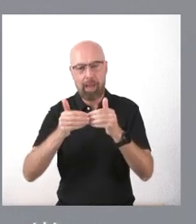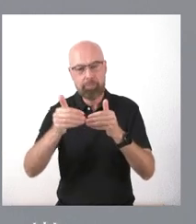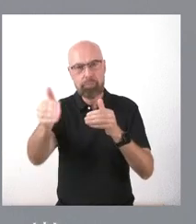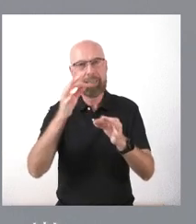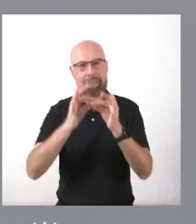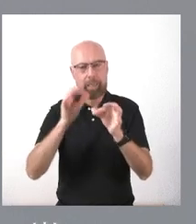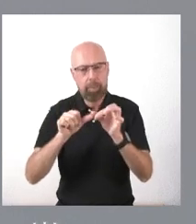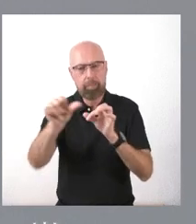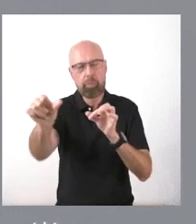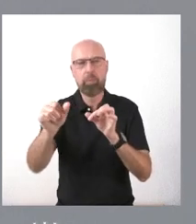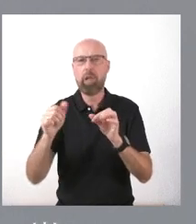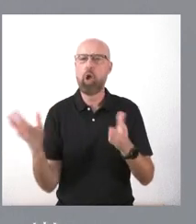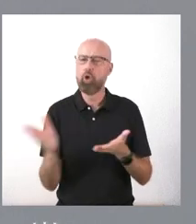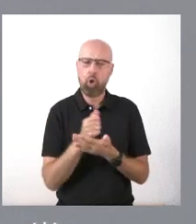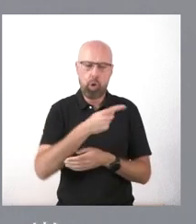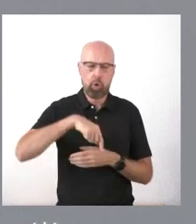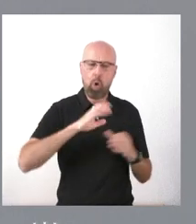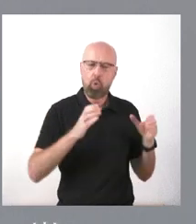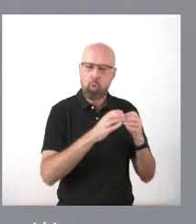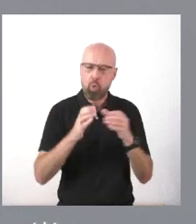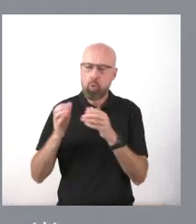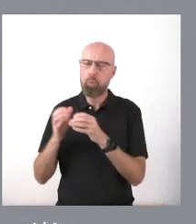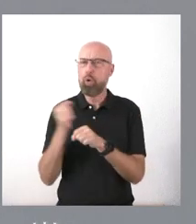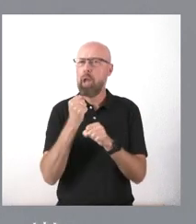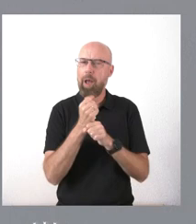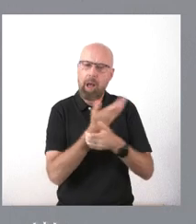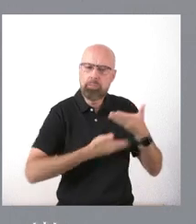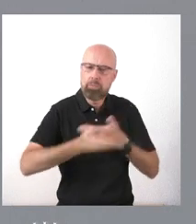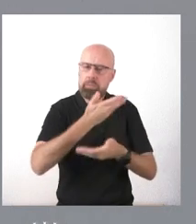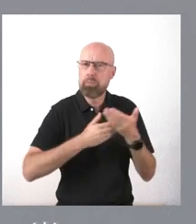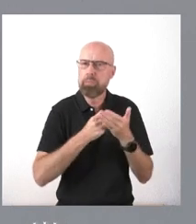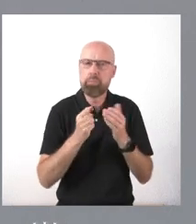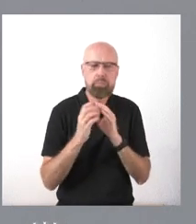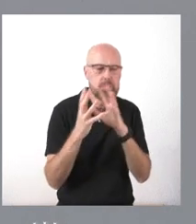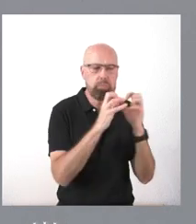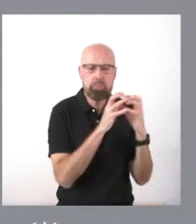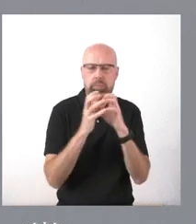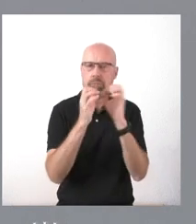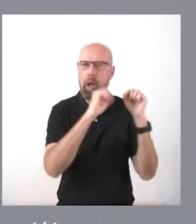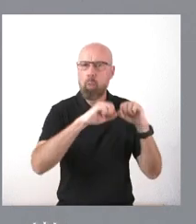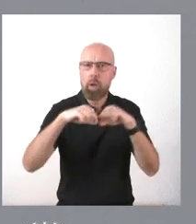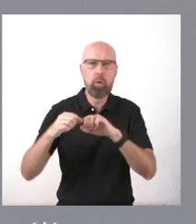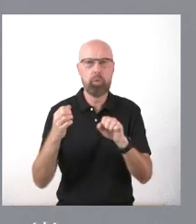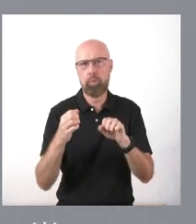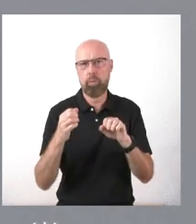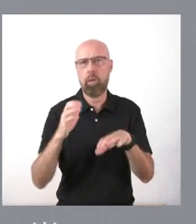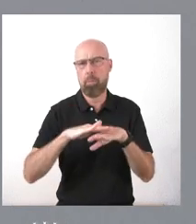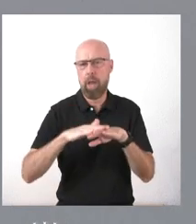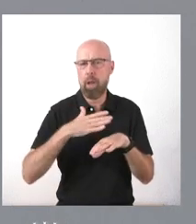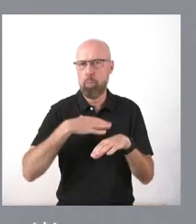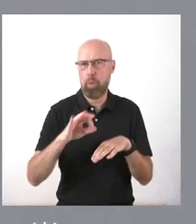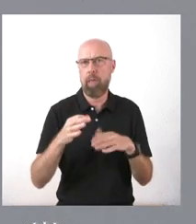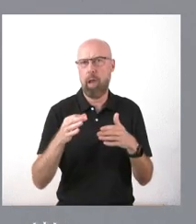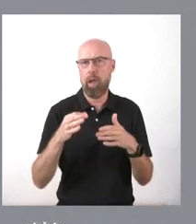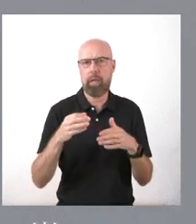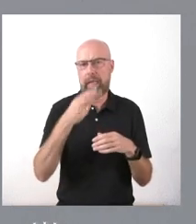de trabajar juntos de hacer propuestas lo más constructiva posible si el gobierno irá a ese debate con esa finalidad para que sea